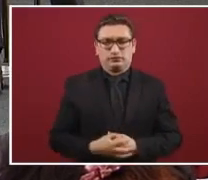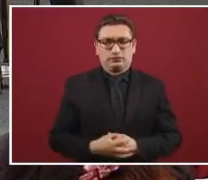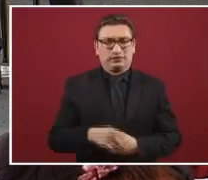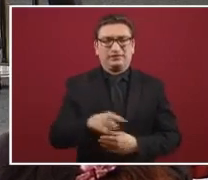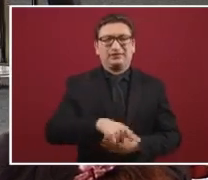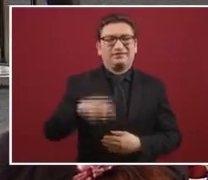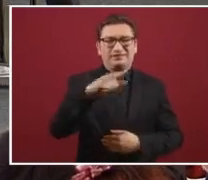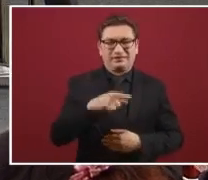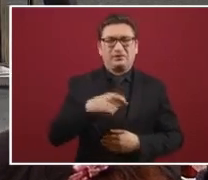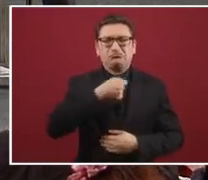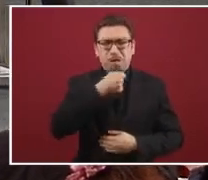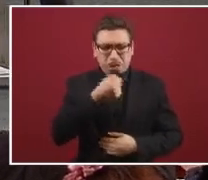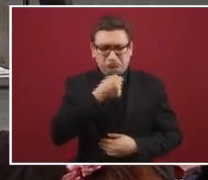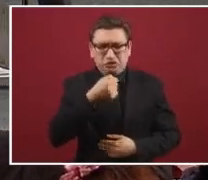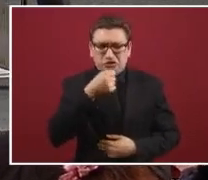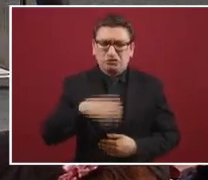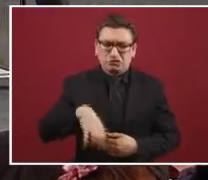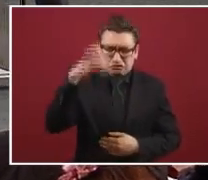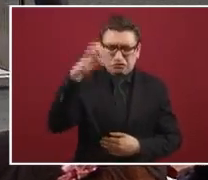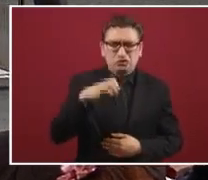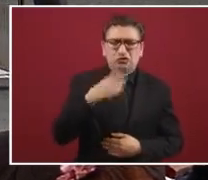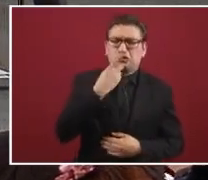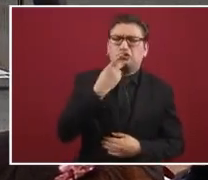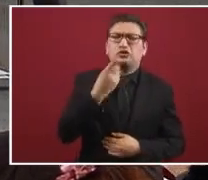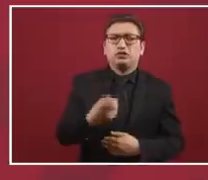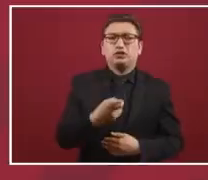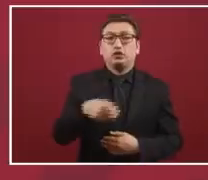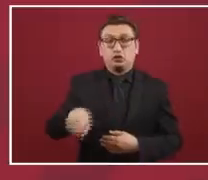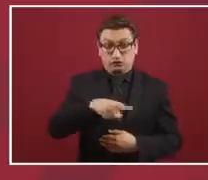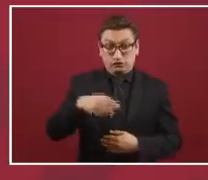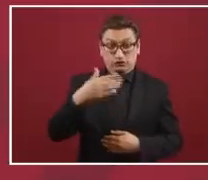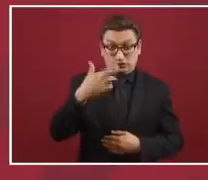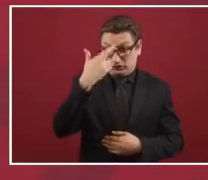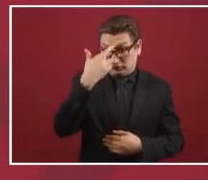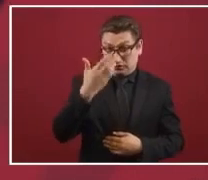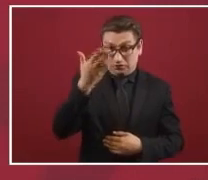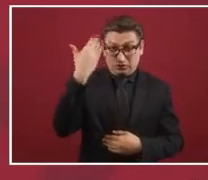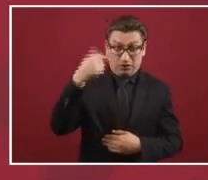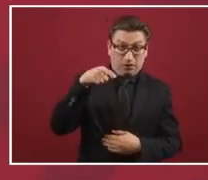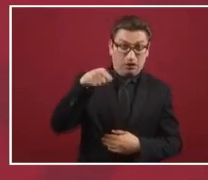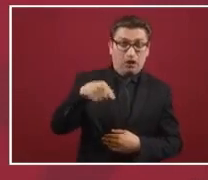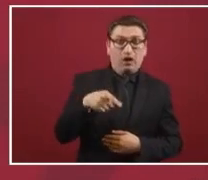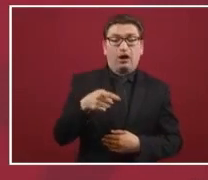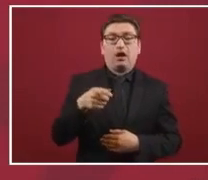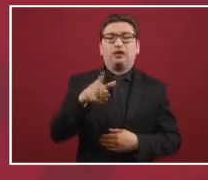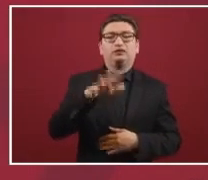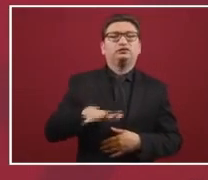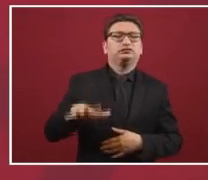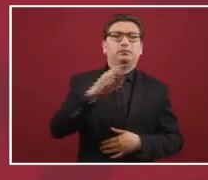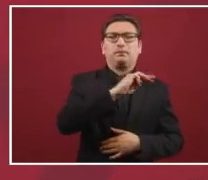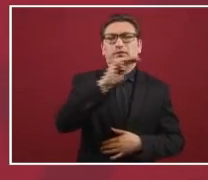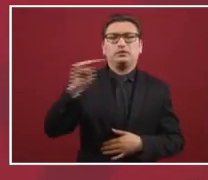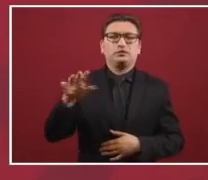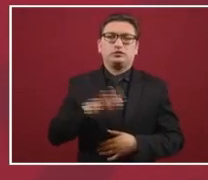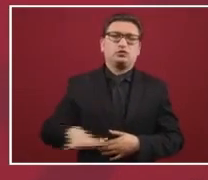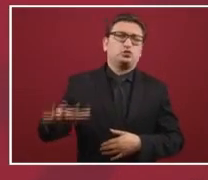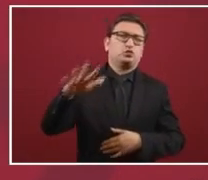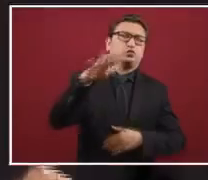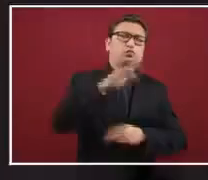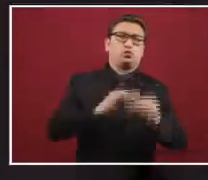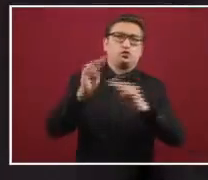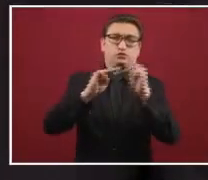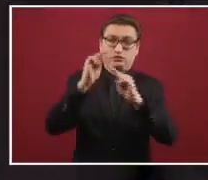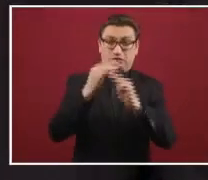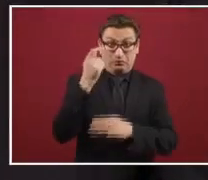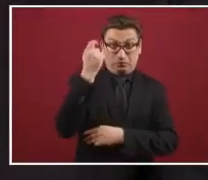adultos mayores, ancianos, que si les había llegado allá, en la sierra de Michoacán, la